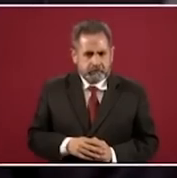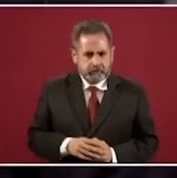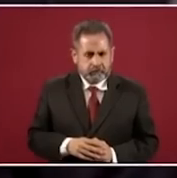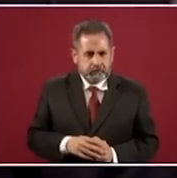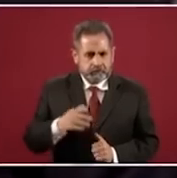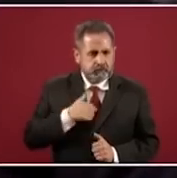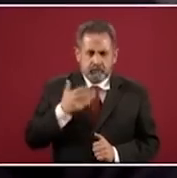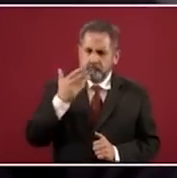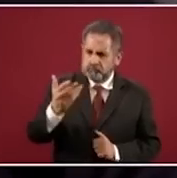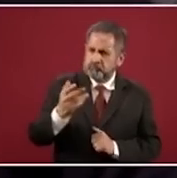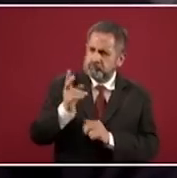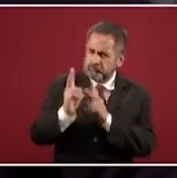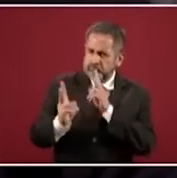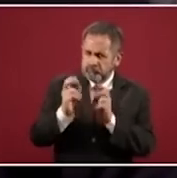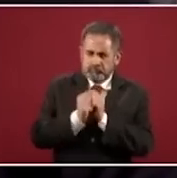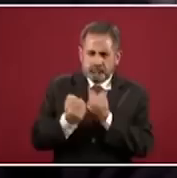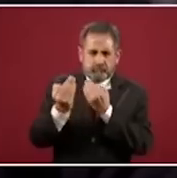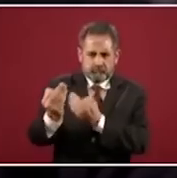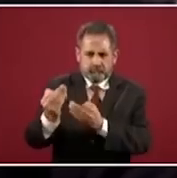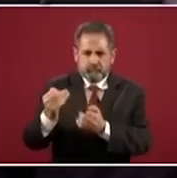una conferencia,